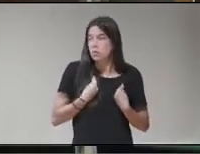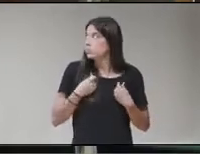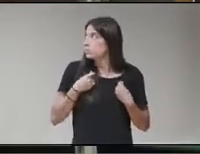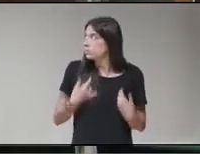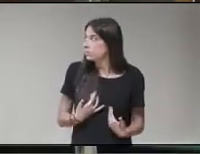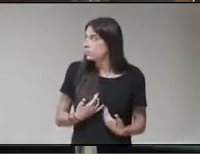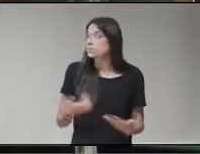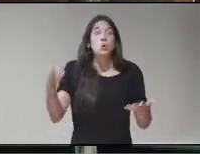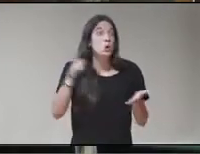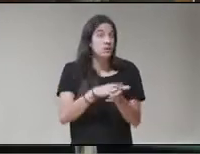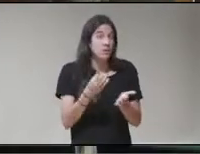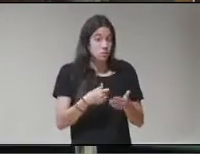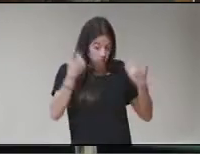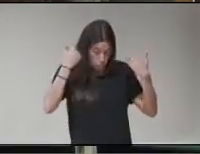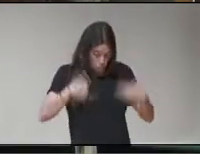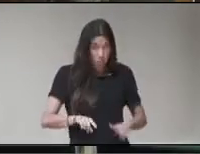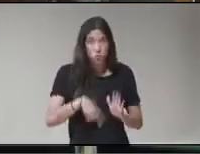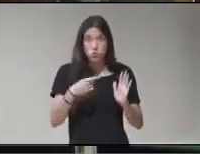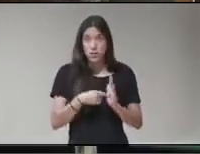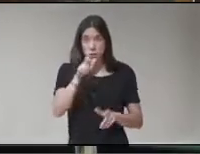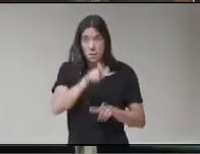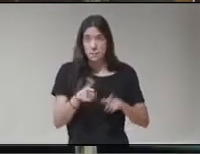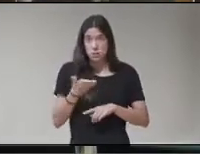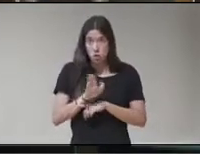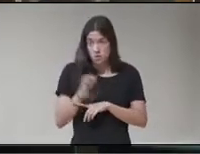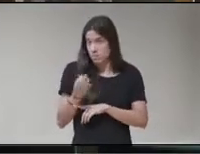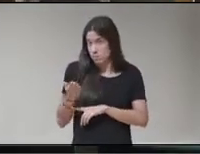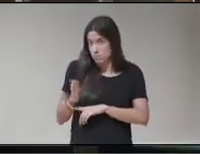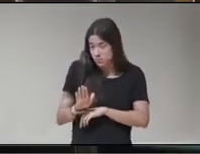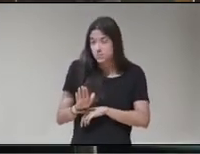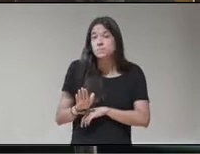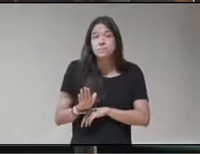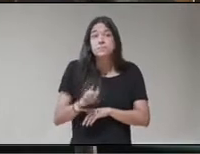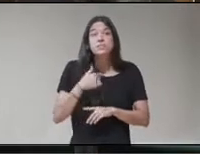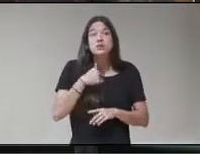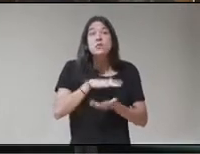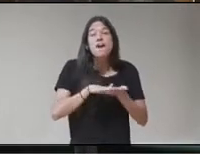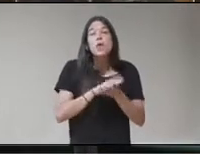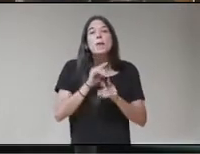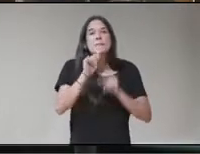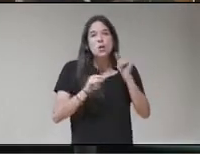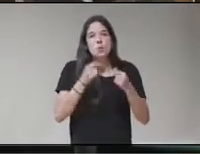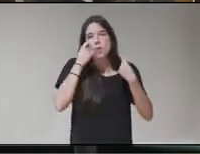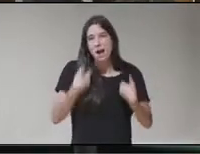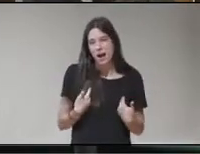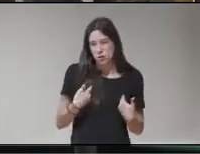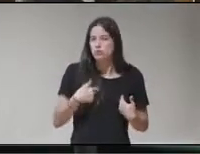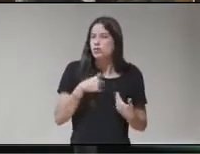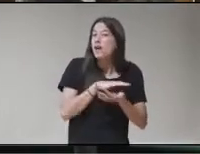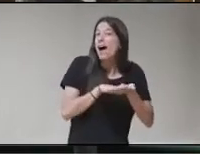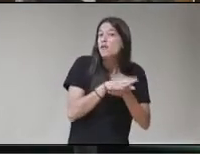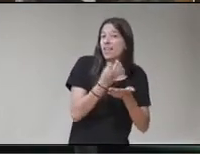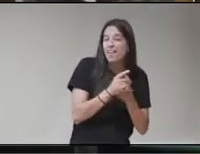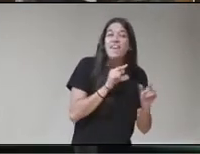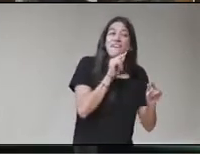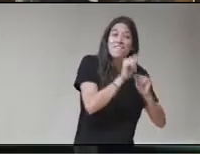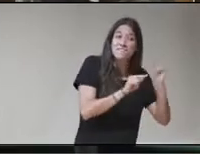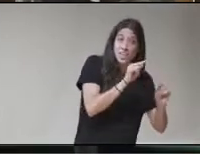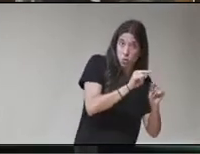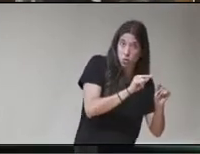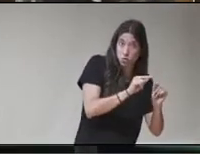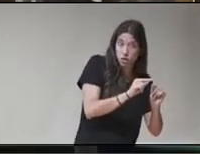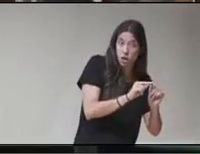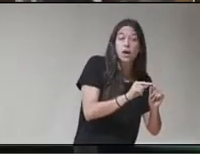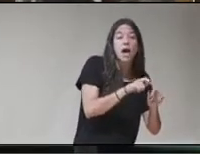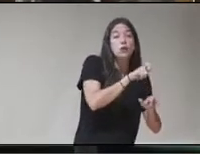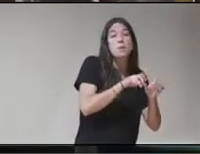cuerpo completo de las personas. Y cuando hablo del viroma humano, tened en cuenta que estoy hablando tanto de los virus que infectan a